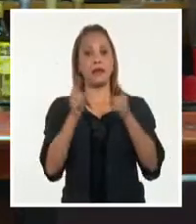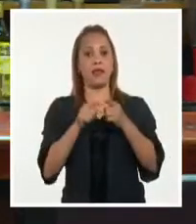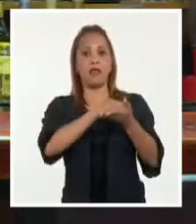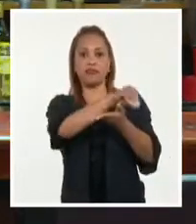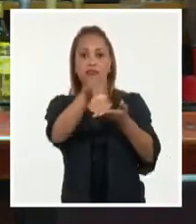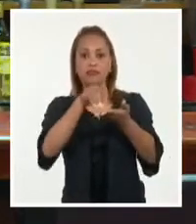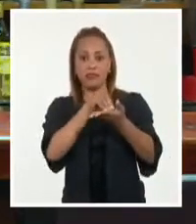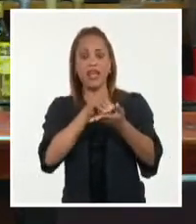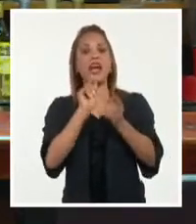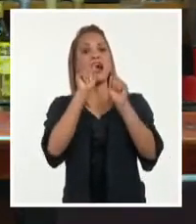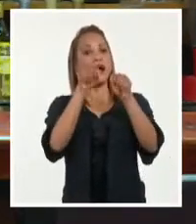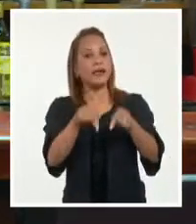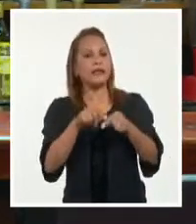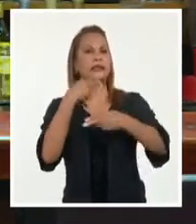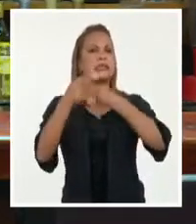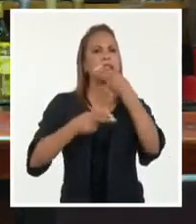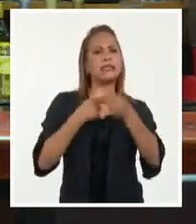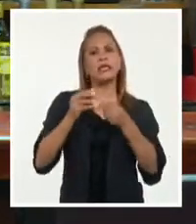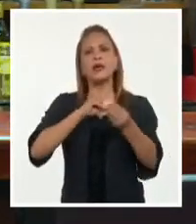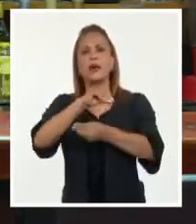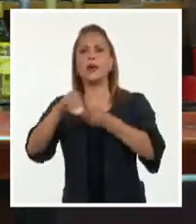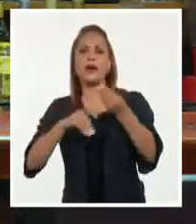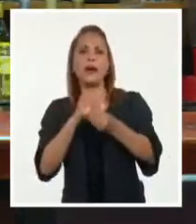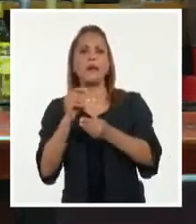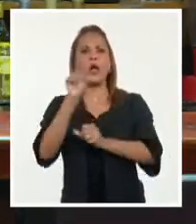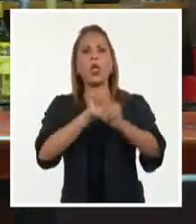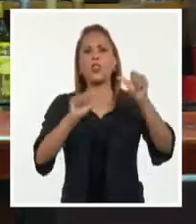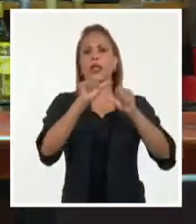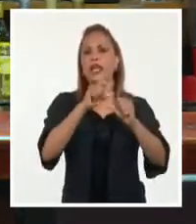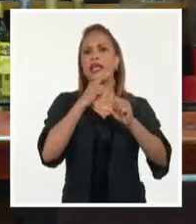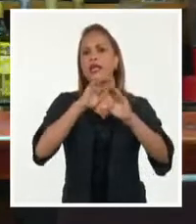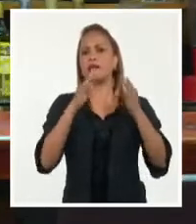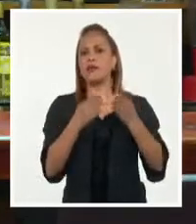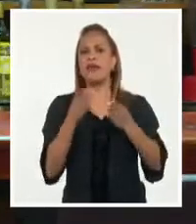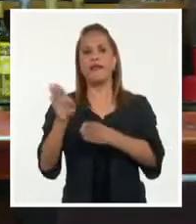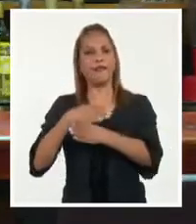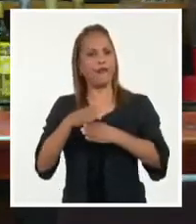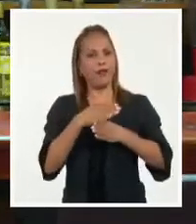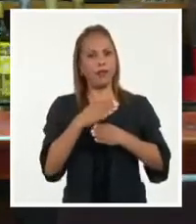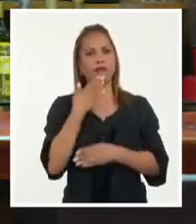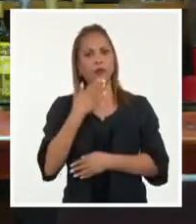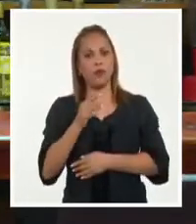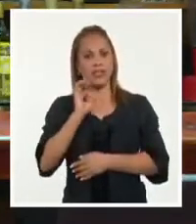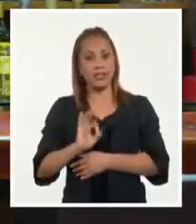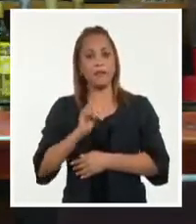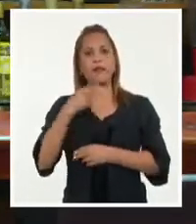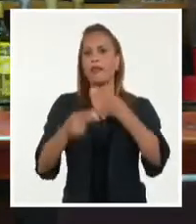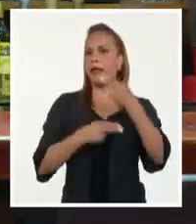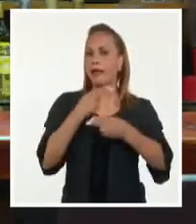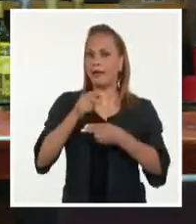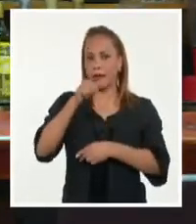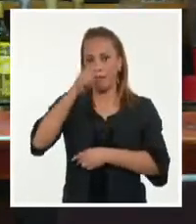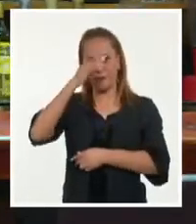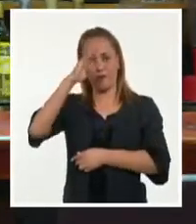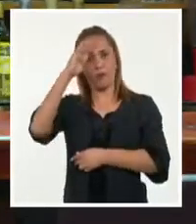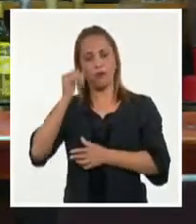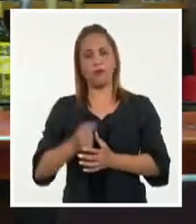coctelería internacional se va a modernizar la regla cotrina interial con los cócteles que siempre se han hecho a través de un speech saben sí que se va a llamar